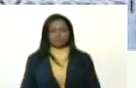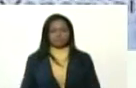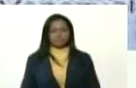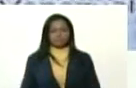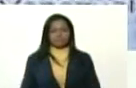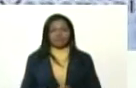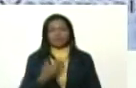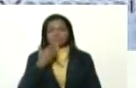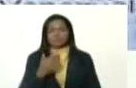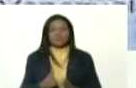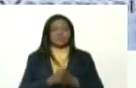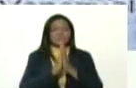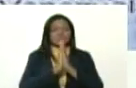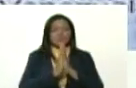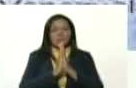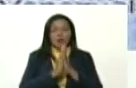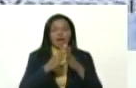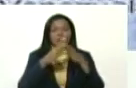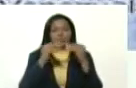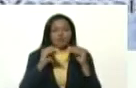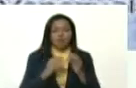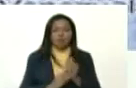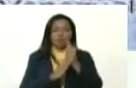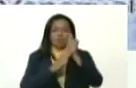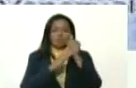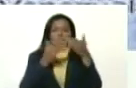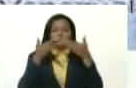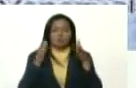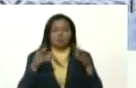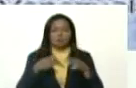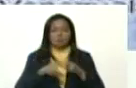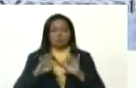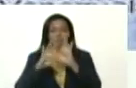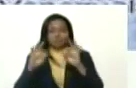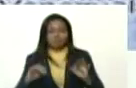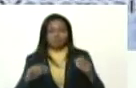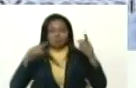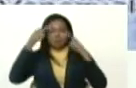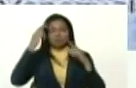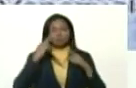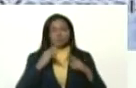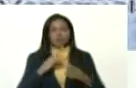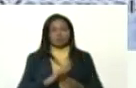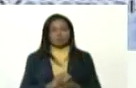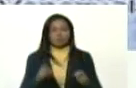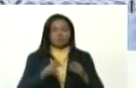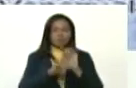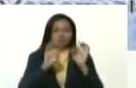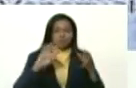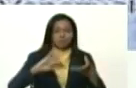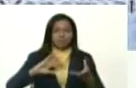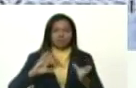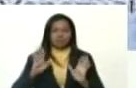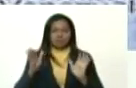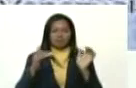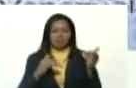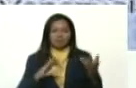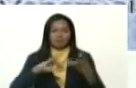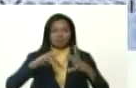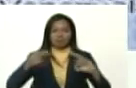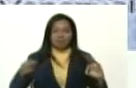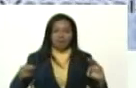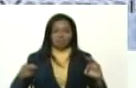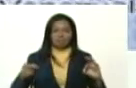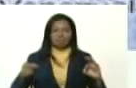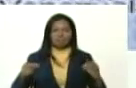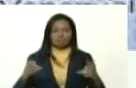le pido a todos los líderes populares de la UVC, de los CLAP, de los